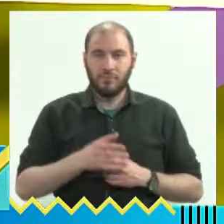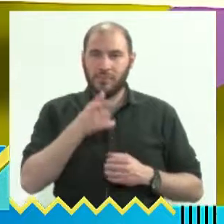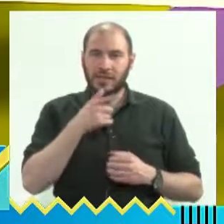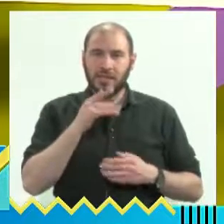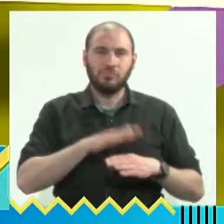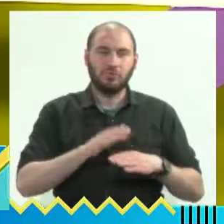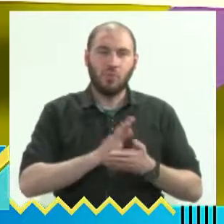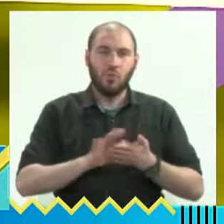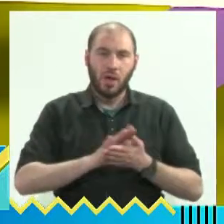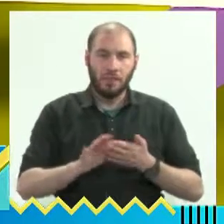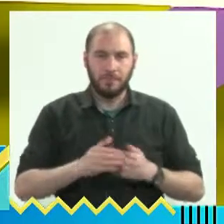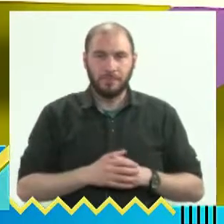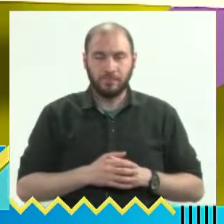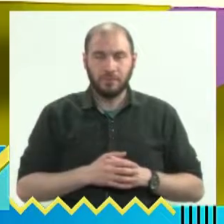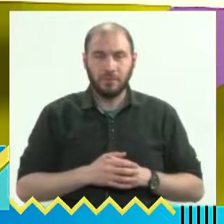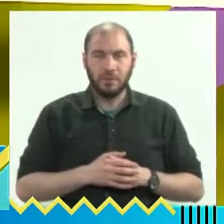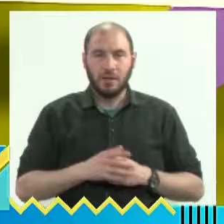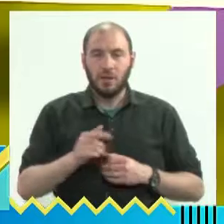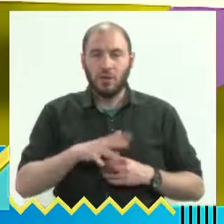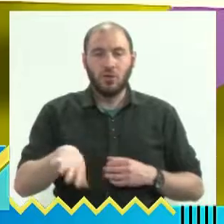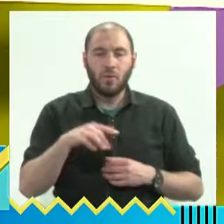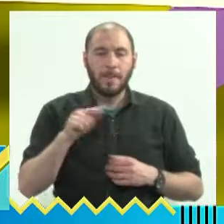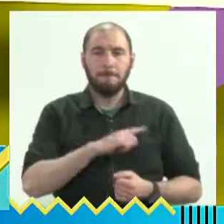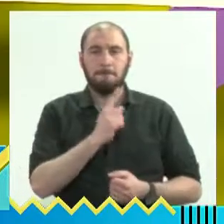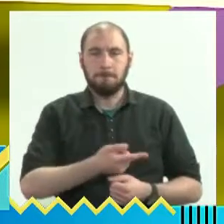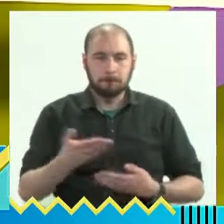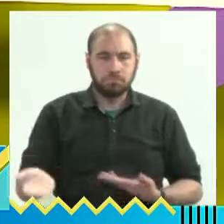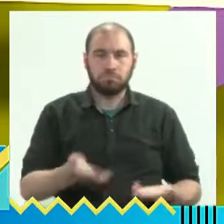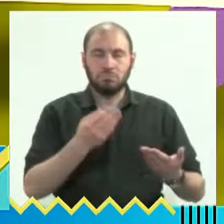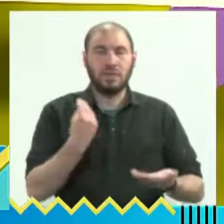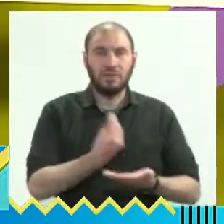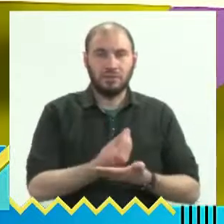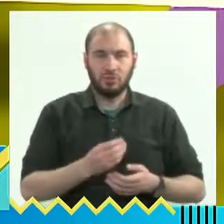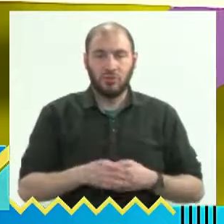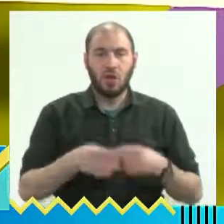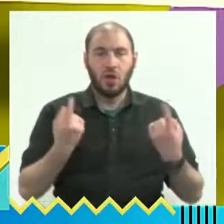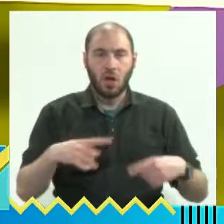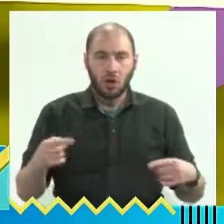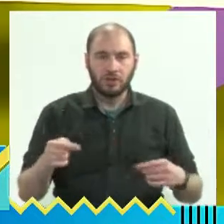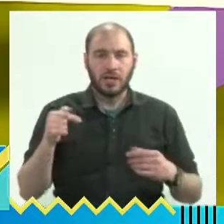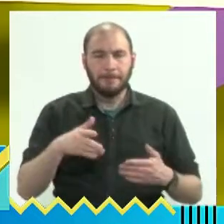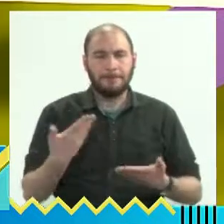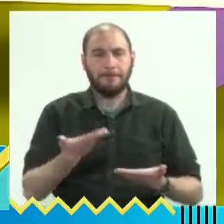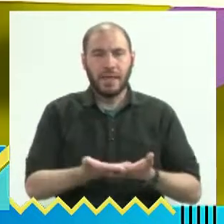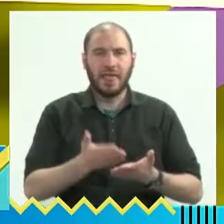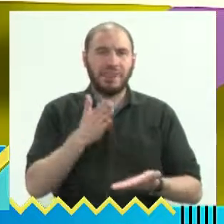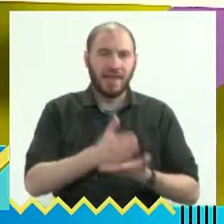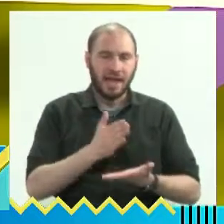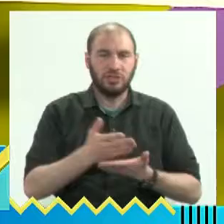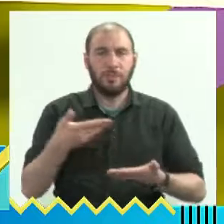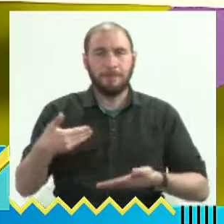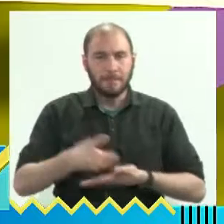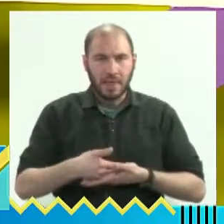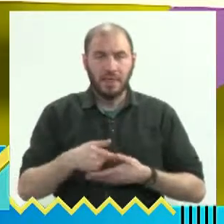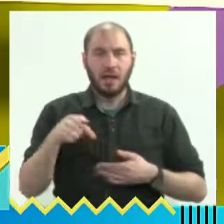nueva responsabilidad de poder llevar a esos espacios de poder, esos espacios de representación, las cosas que se están pidiendo, sí, los derechos, las demandas